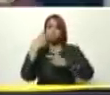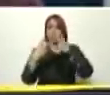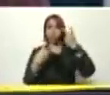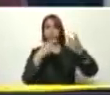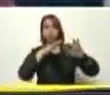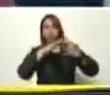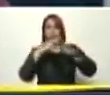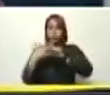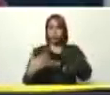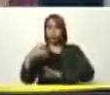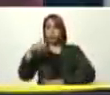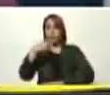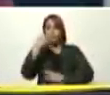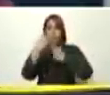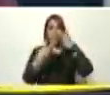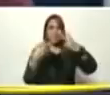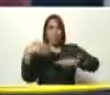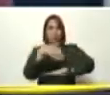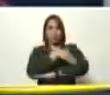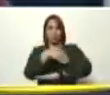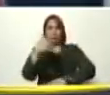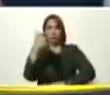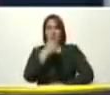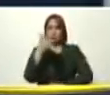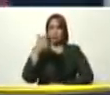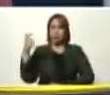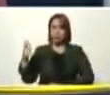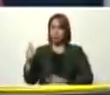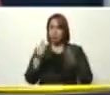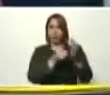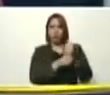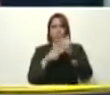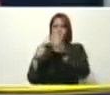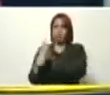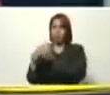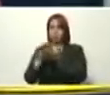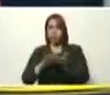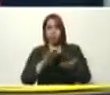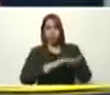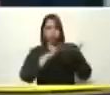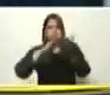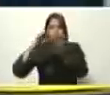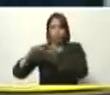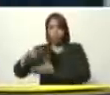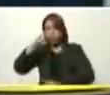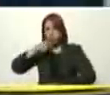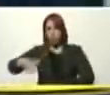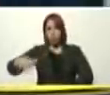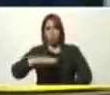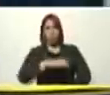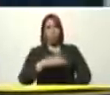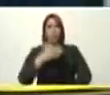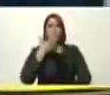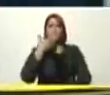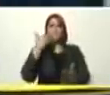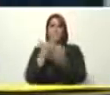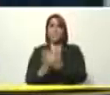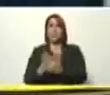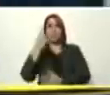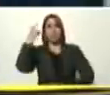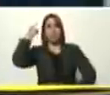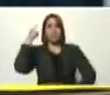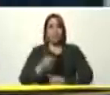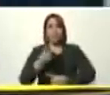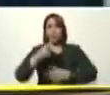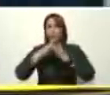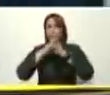y recorrer las calles y buscar y encontrar soluciones para el pueblo que así lo exige, en todos los